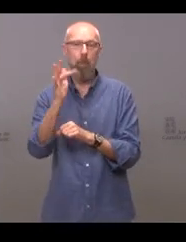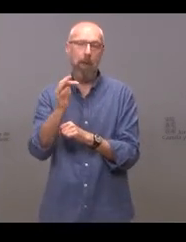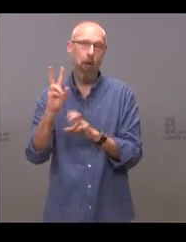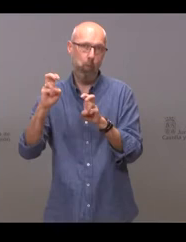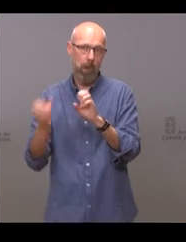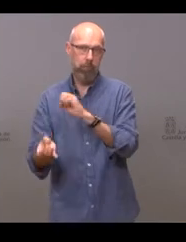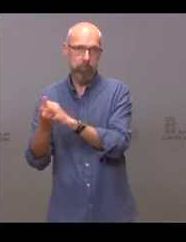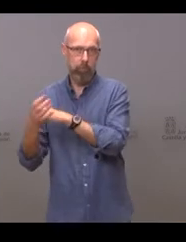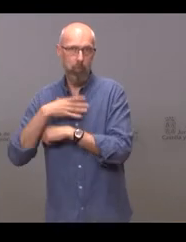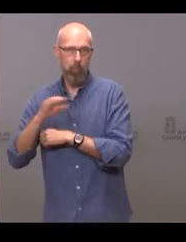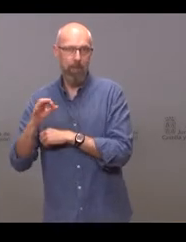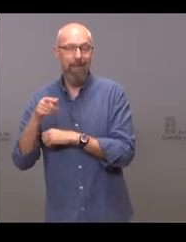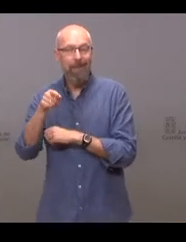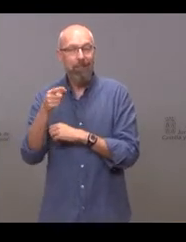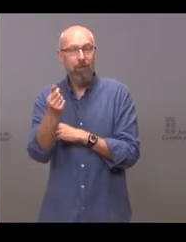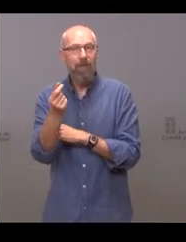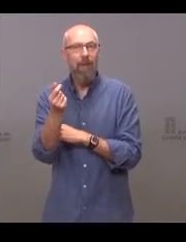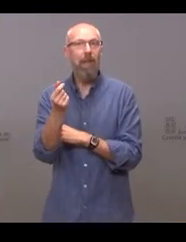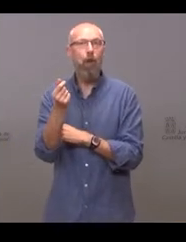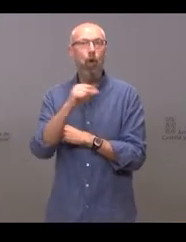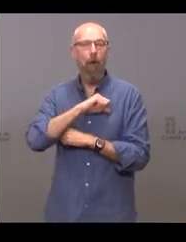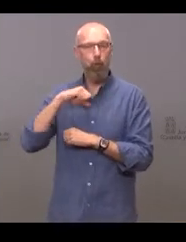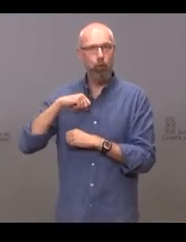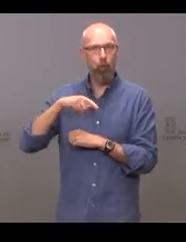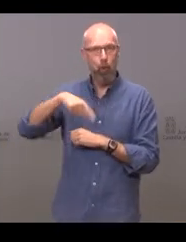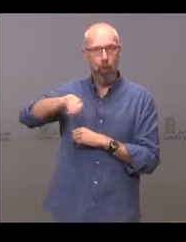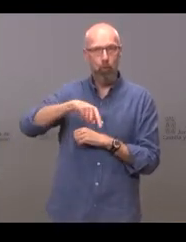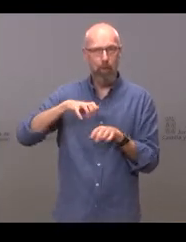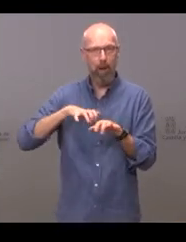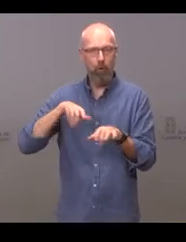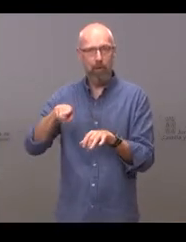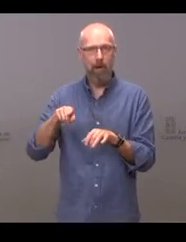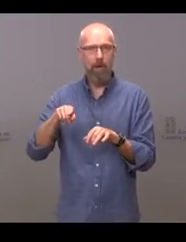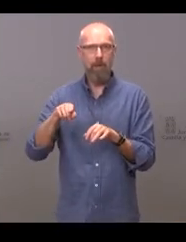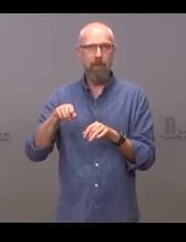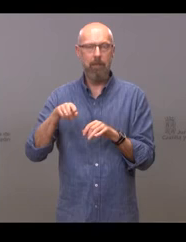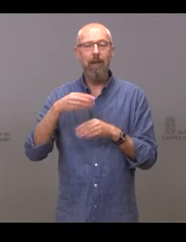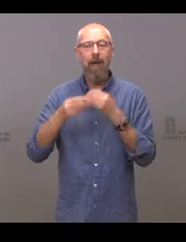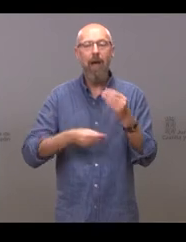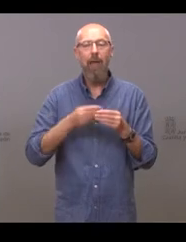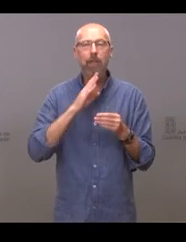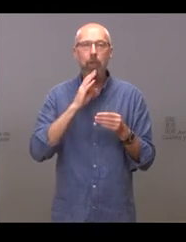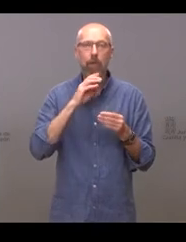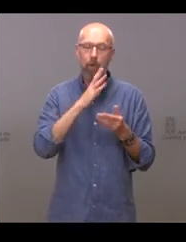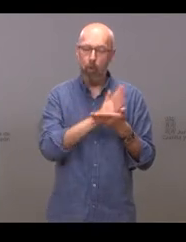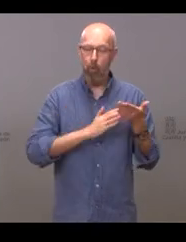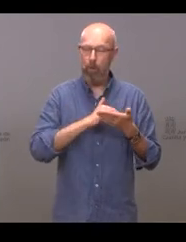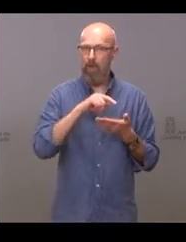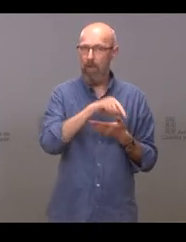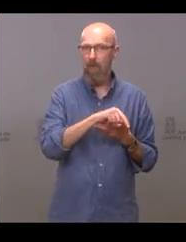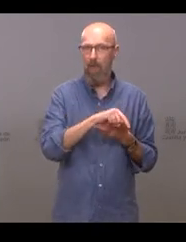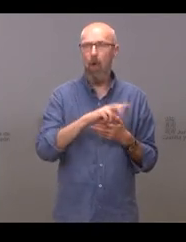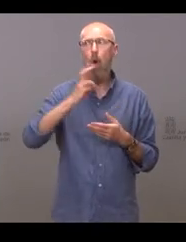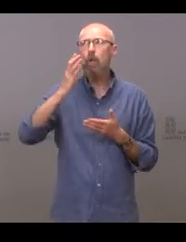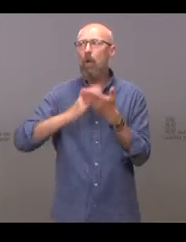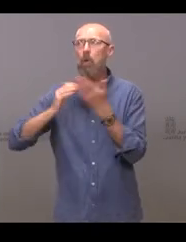acuerdos de dinero autónomo la mayoría de ellos y que se hacen en estas comunidades autónomos en esta comunidad autónoma y en otro y no en otras y eso es